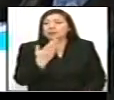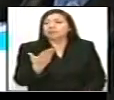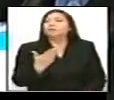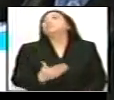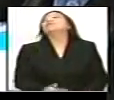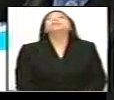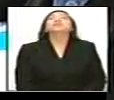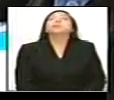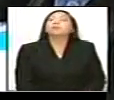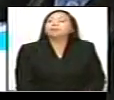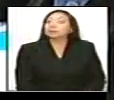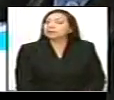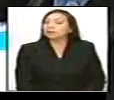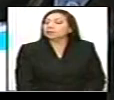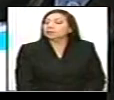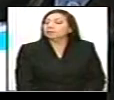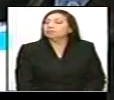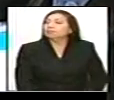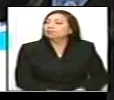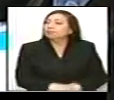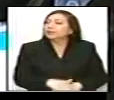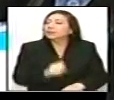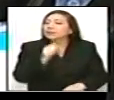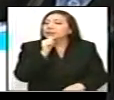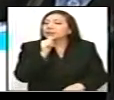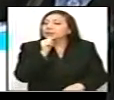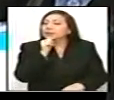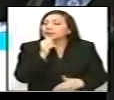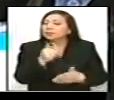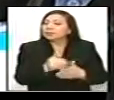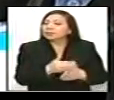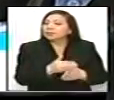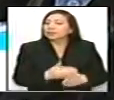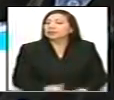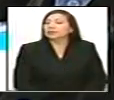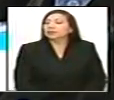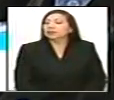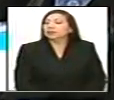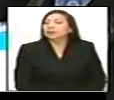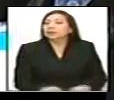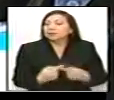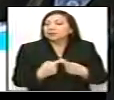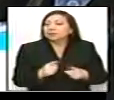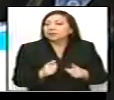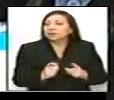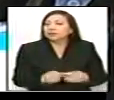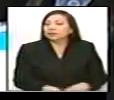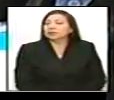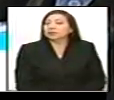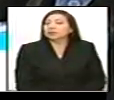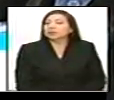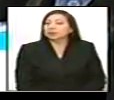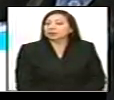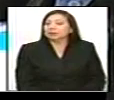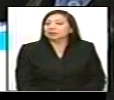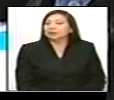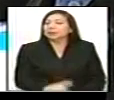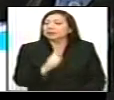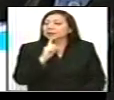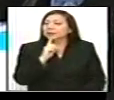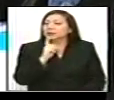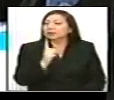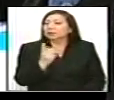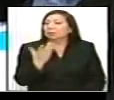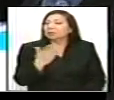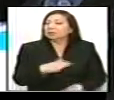ya, la tratativa privada entre el minero informal y el concesionario minero es eso,